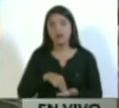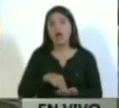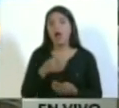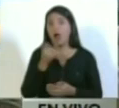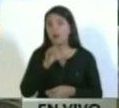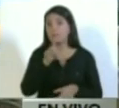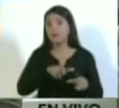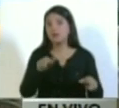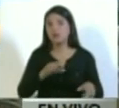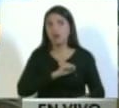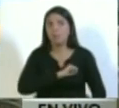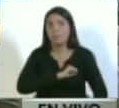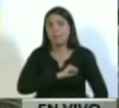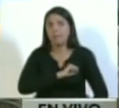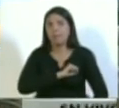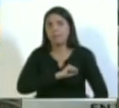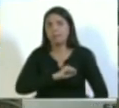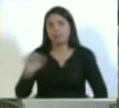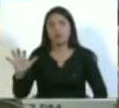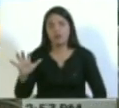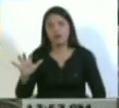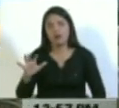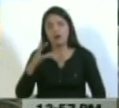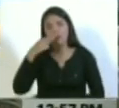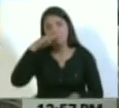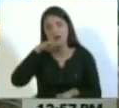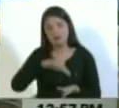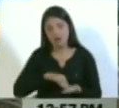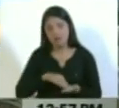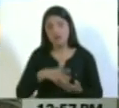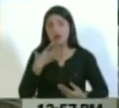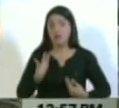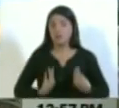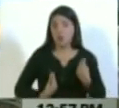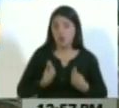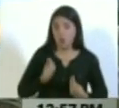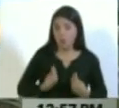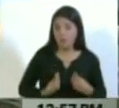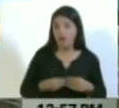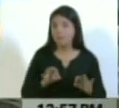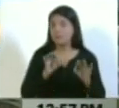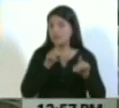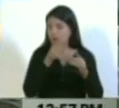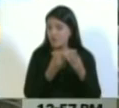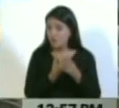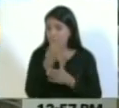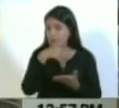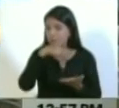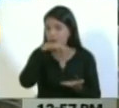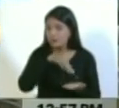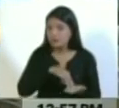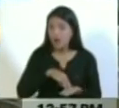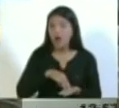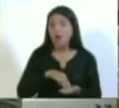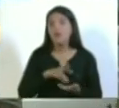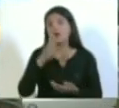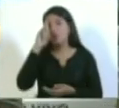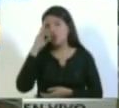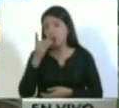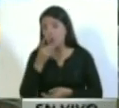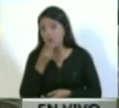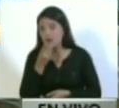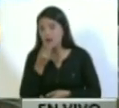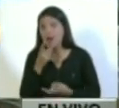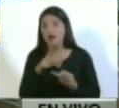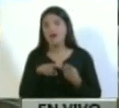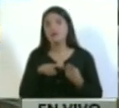Miami, hay gente preocupada en Florida, hay gente preocupada en República Dominicana, hay